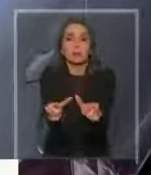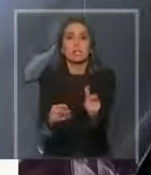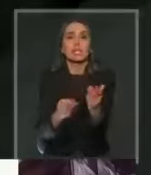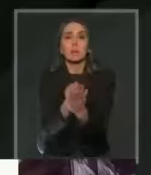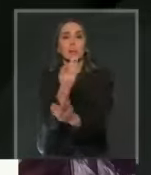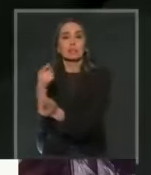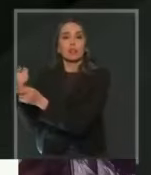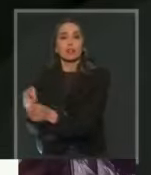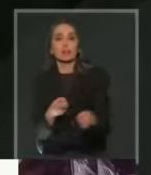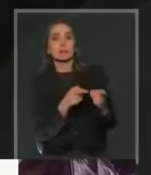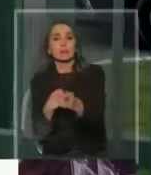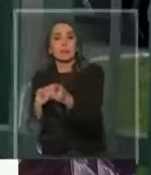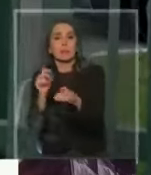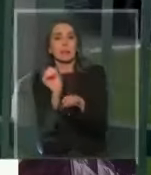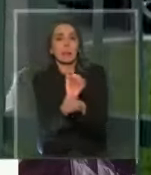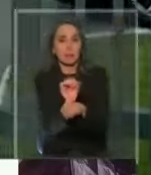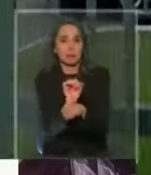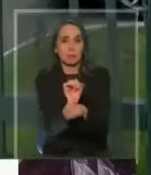la persecución del vehículo.